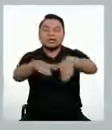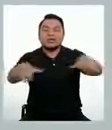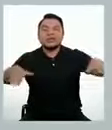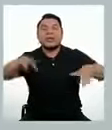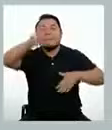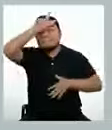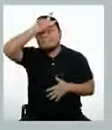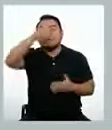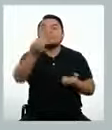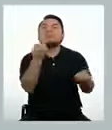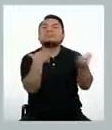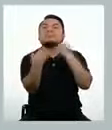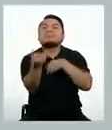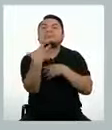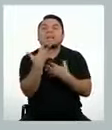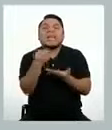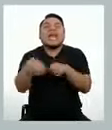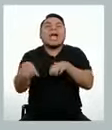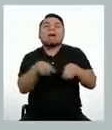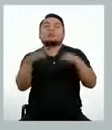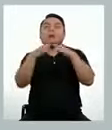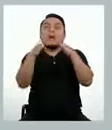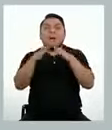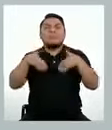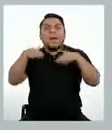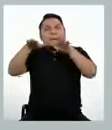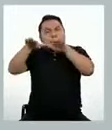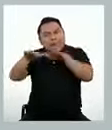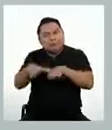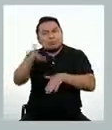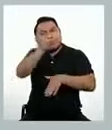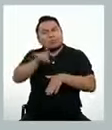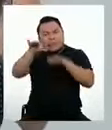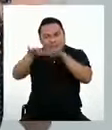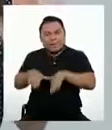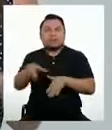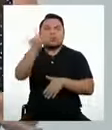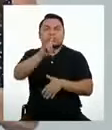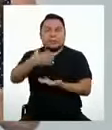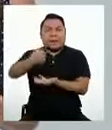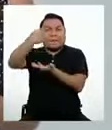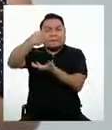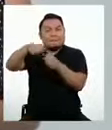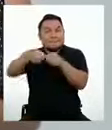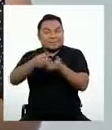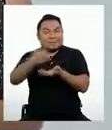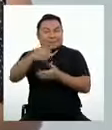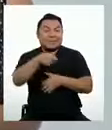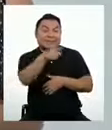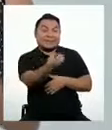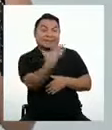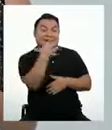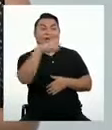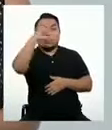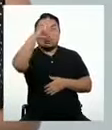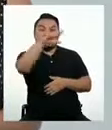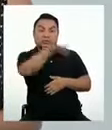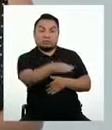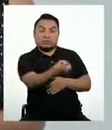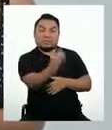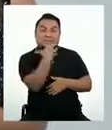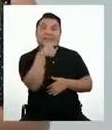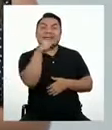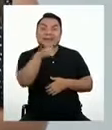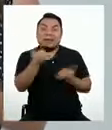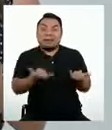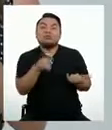Perú. Queremos saber qué pueden hacer en casa para reducir el uso del plástico. Nos escribió Rodrigo Laucata de Cusco y nos dice que